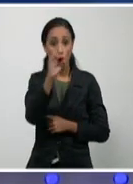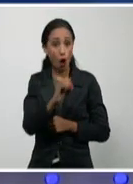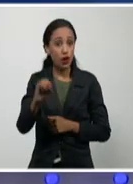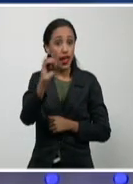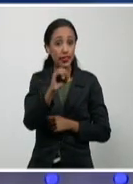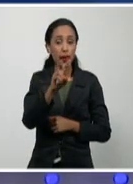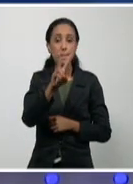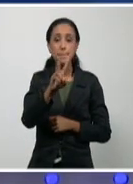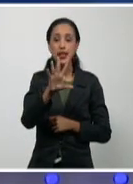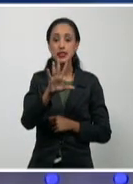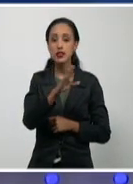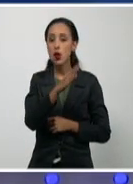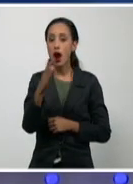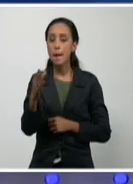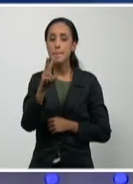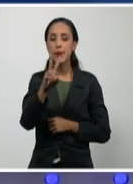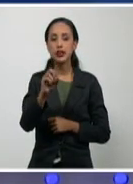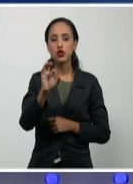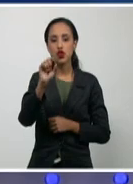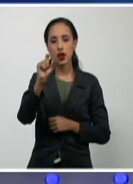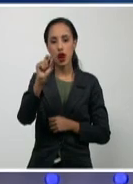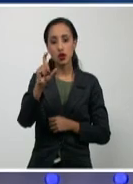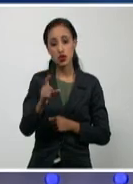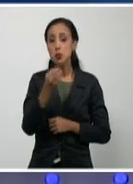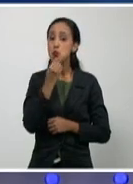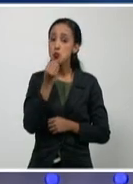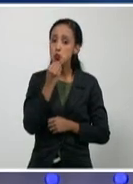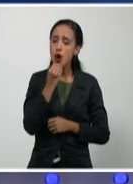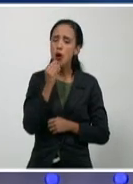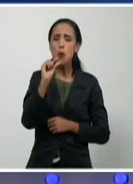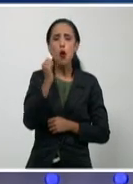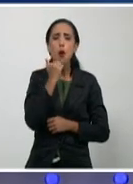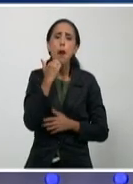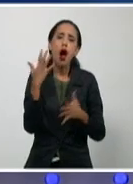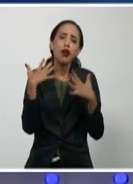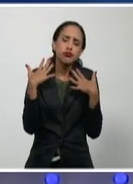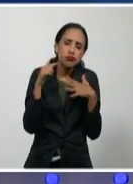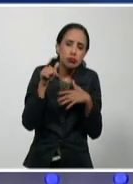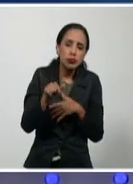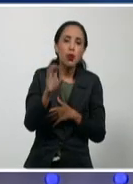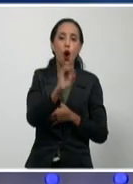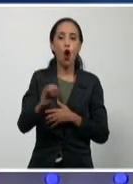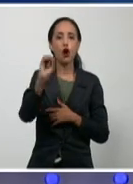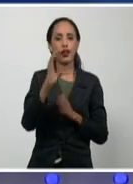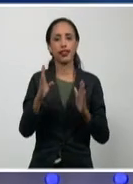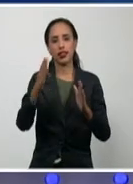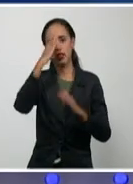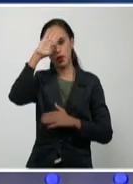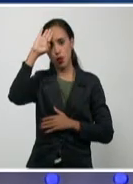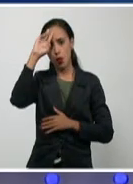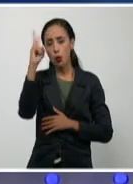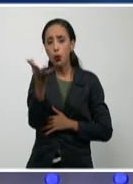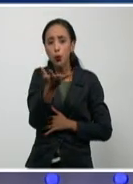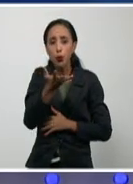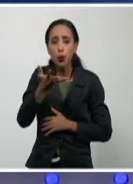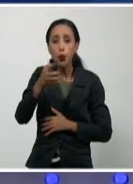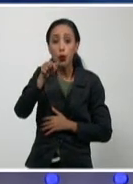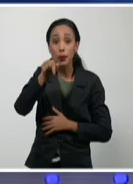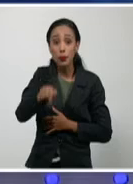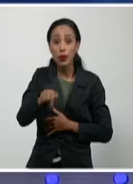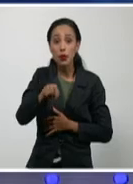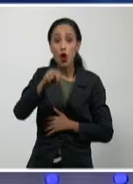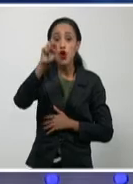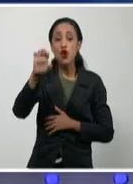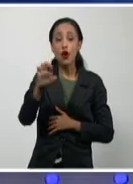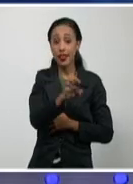y 28 grados Celsius, puede haber algún valor superior en el oriente de nuestro territorio. Los vientos soplarán del nordeste en